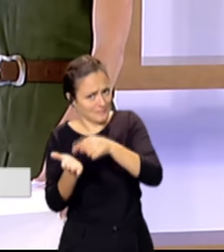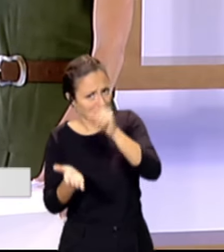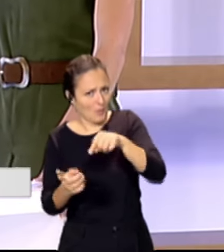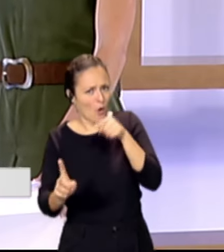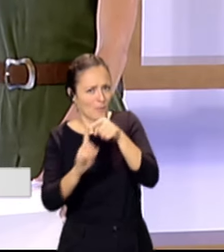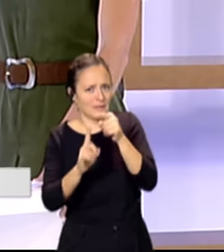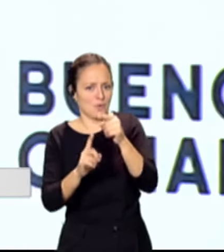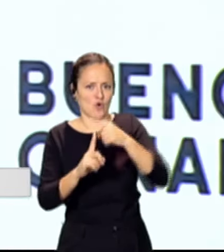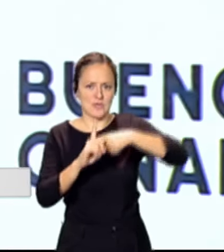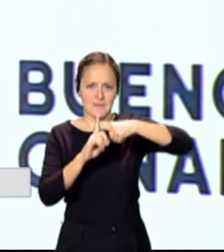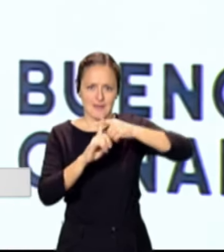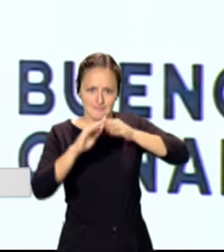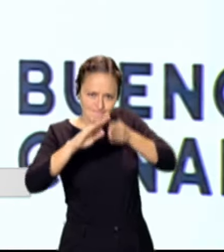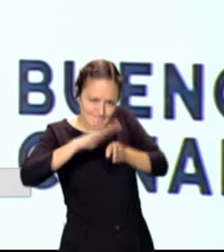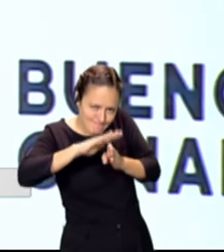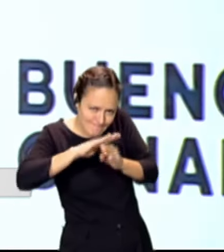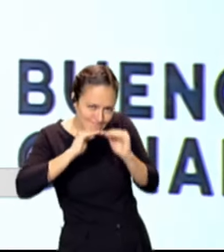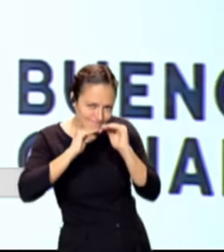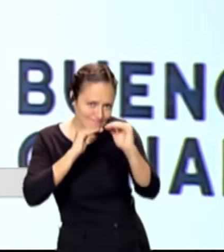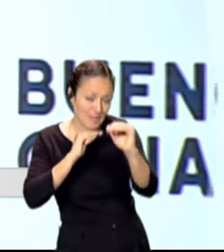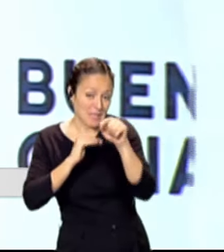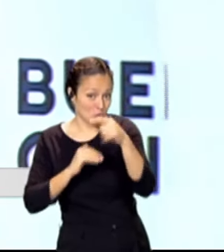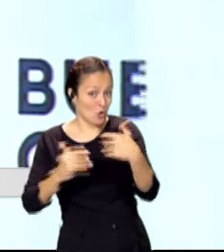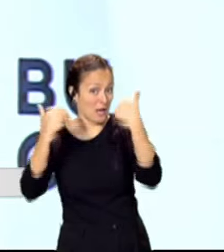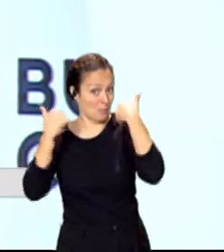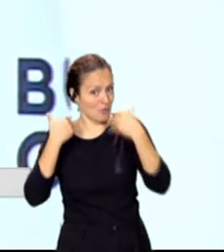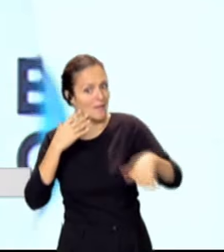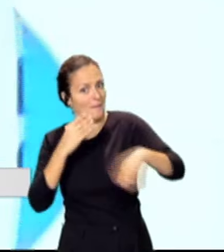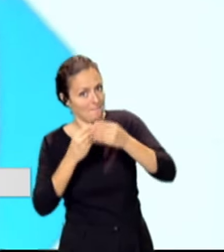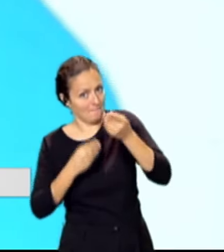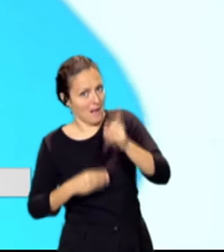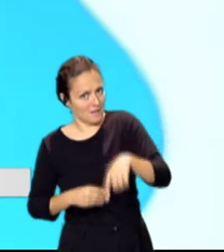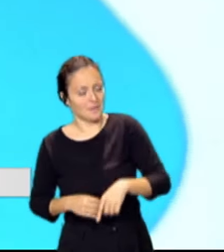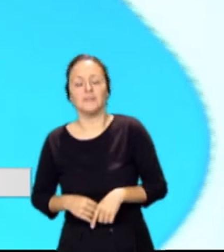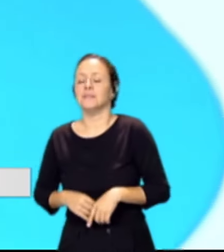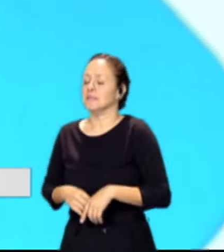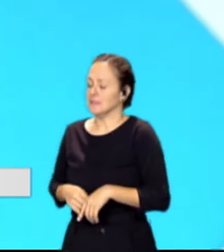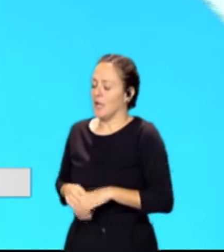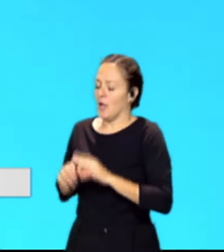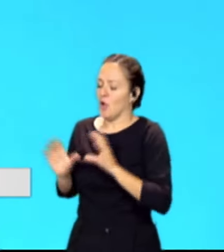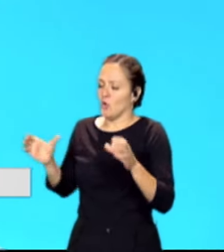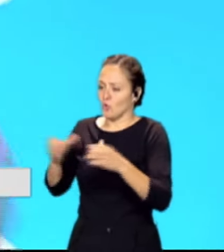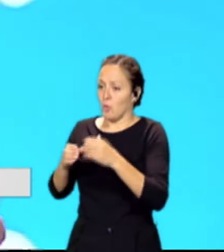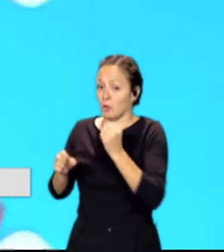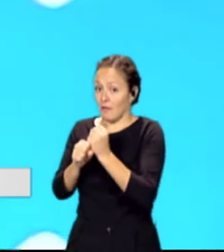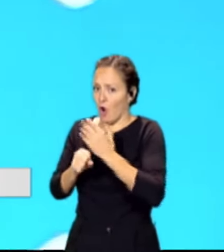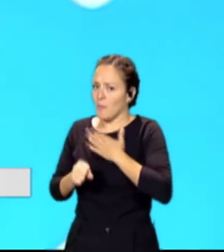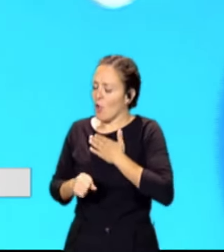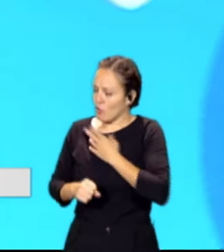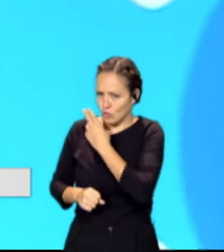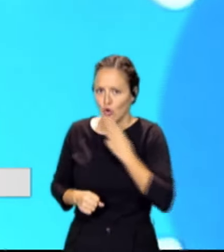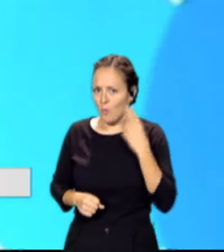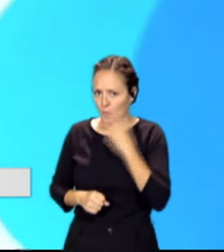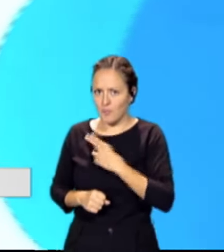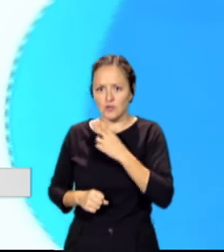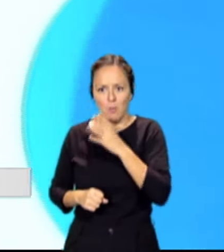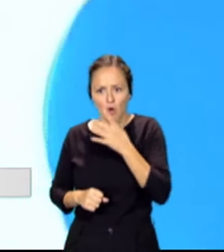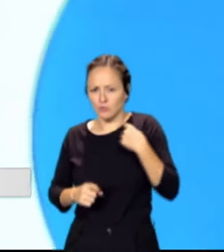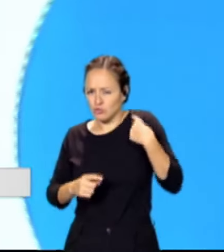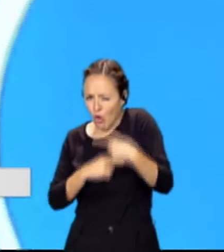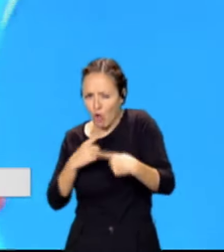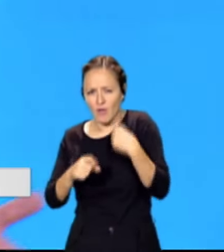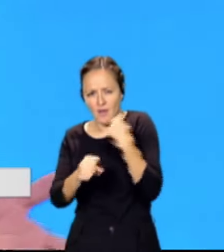manten ese nivel no Y eso es una responsabilidad añadida es un grupo comprometido con con la causa del trabajo que hacemos a diario y